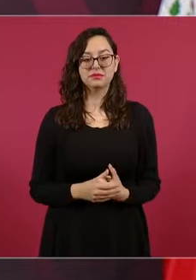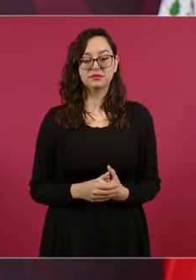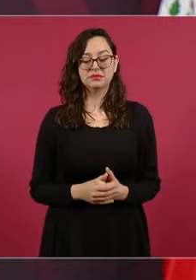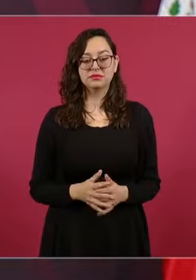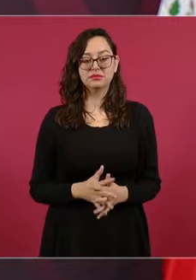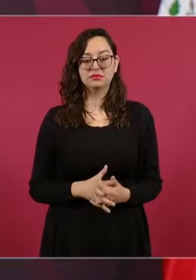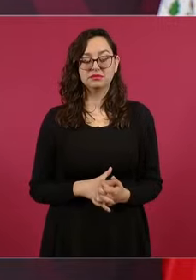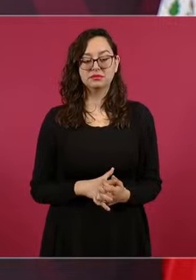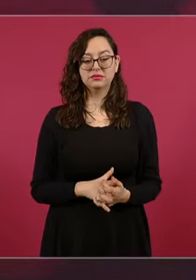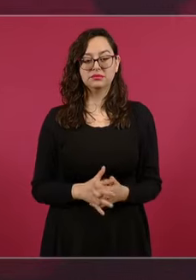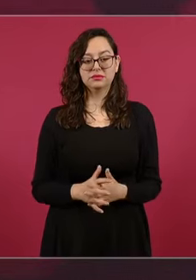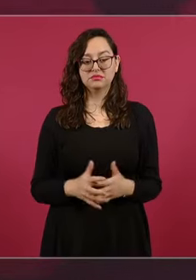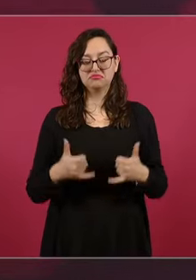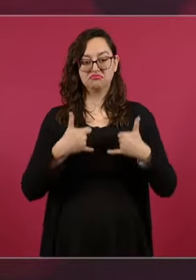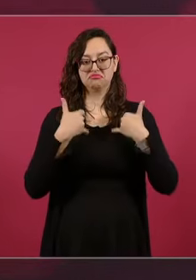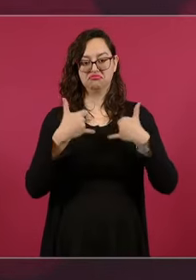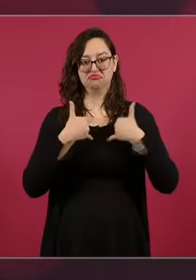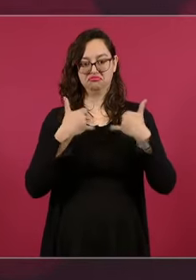centerfield,